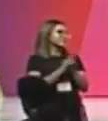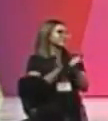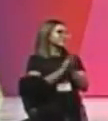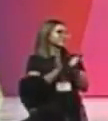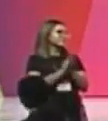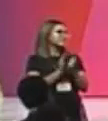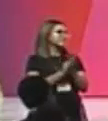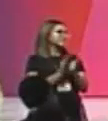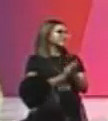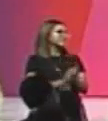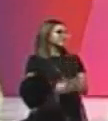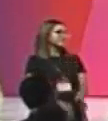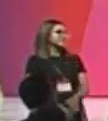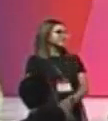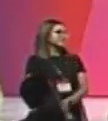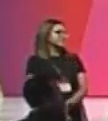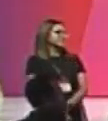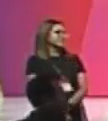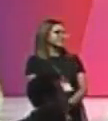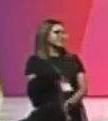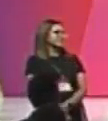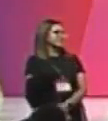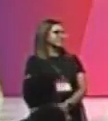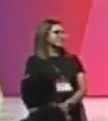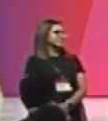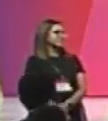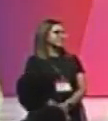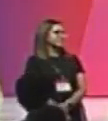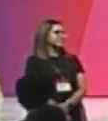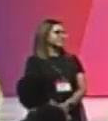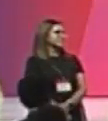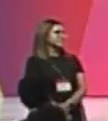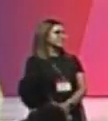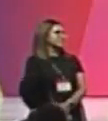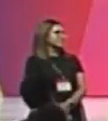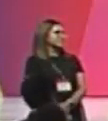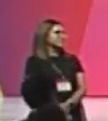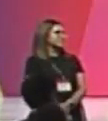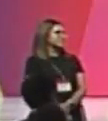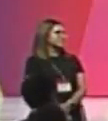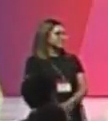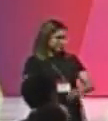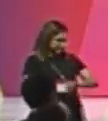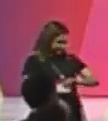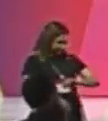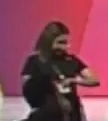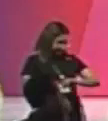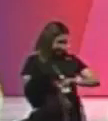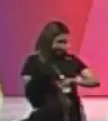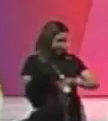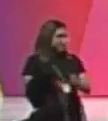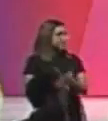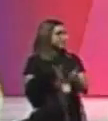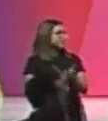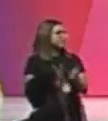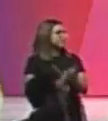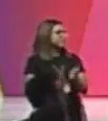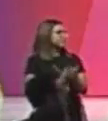Maestría en Administración de Empresas, coordinadora la doctora Guillermina Luz Mora Basurto.